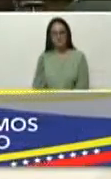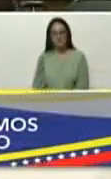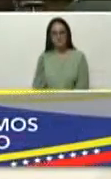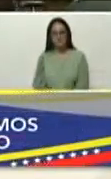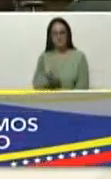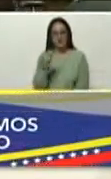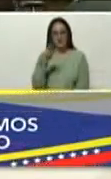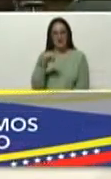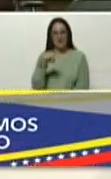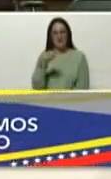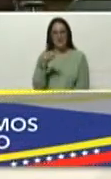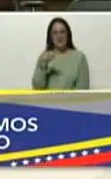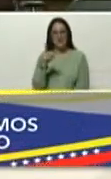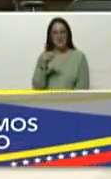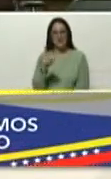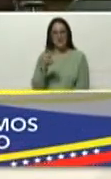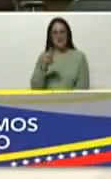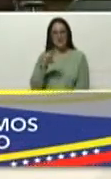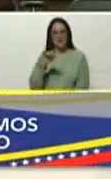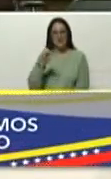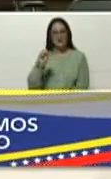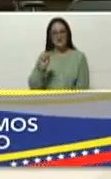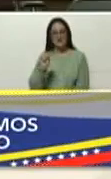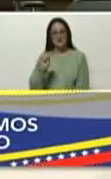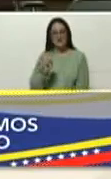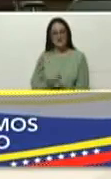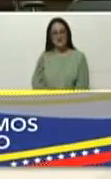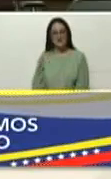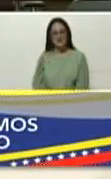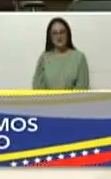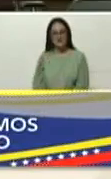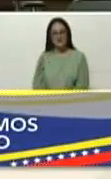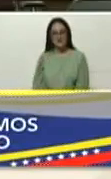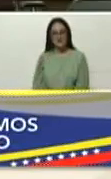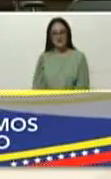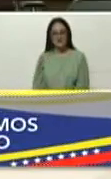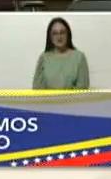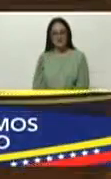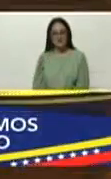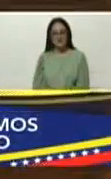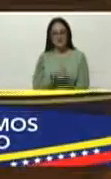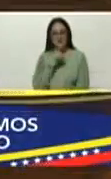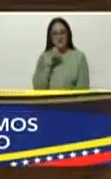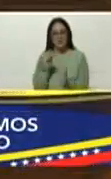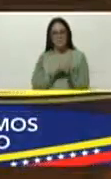Andrés, dice aquí, Andrés. Andrés. ¿Quién te puso ese nombre?